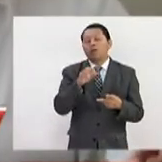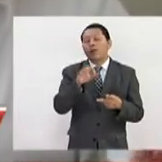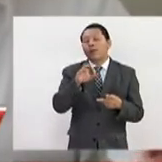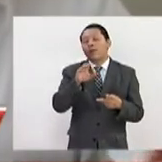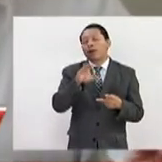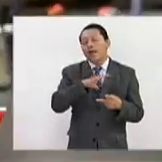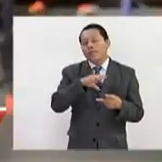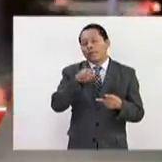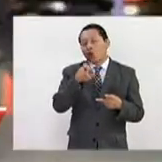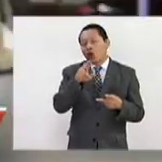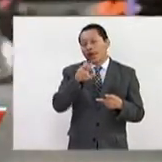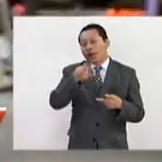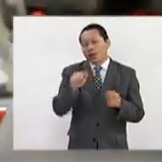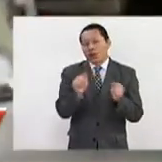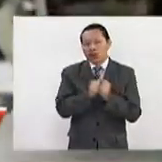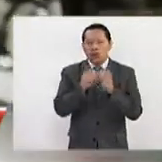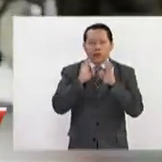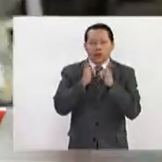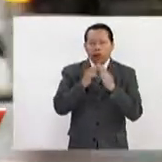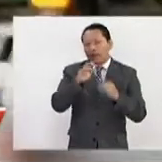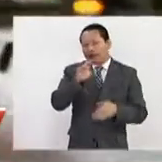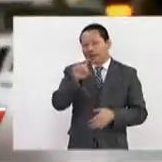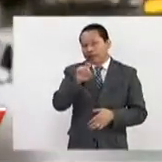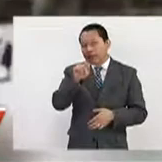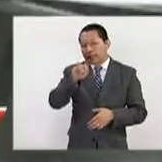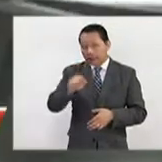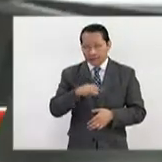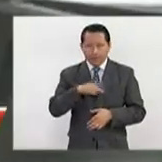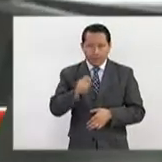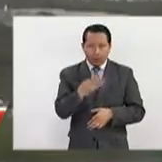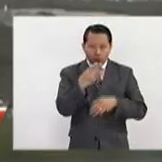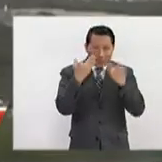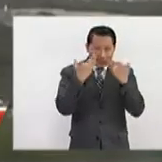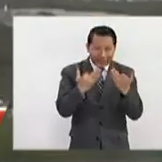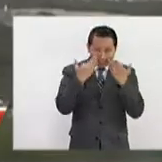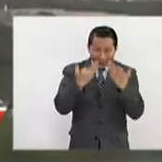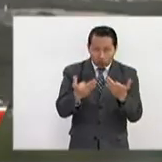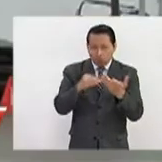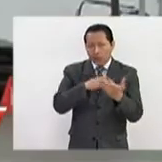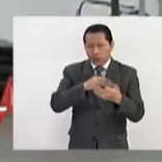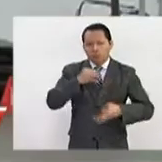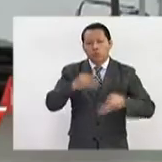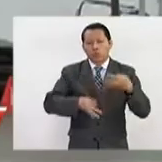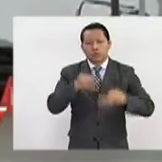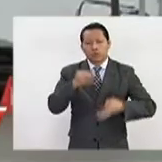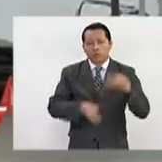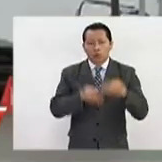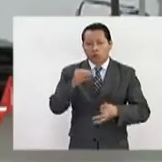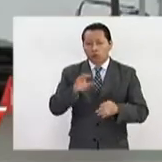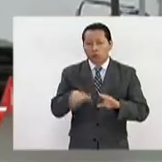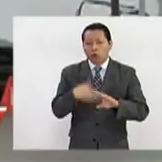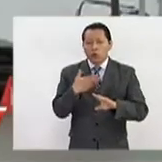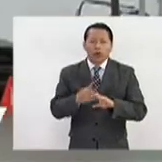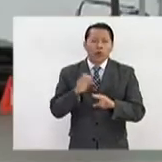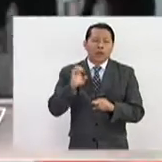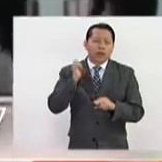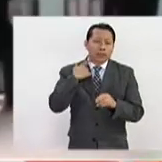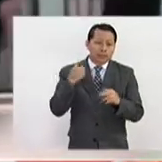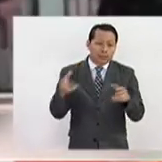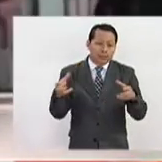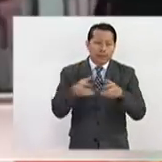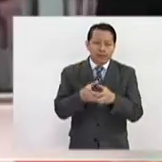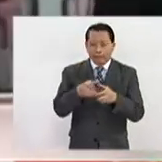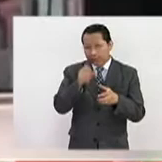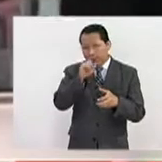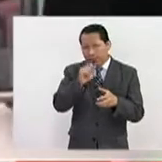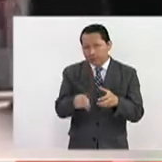los Zetas. El documento se basó en las declaraciones de 24 testigos en los juicios que se siguen contra exintegrantes de